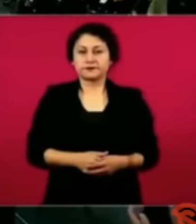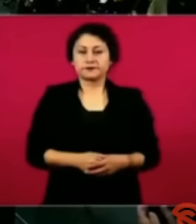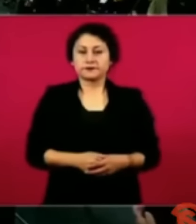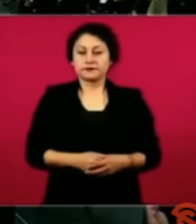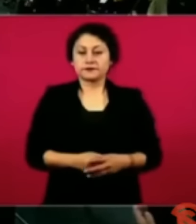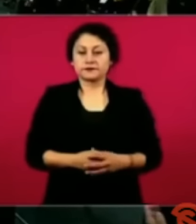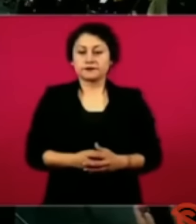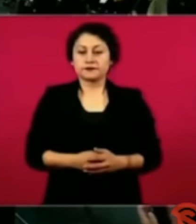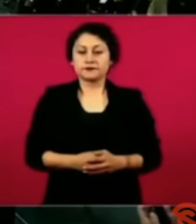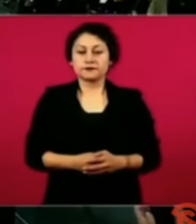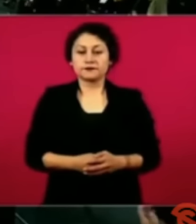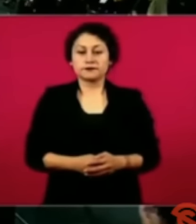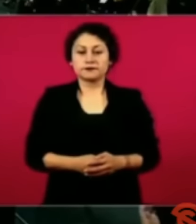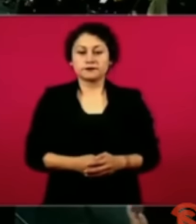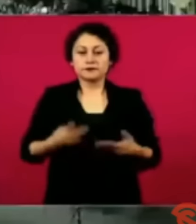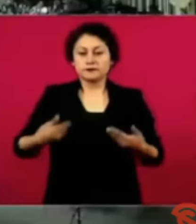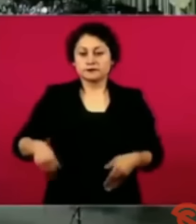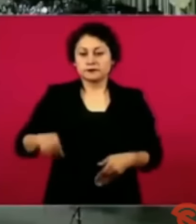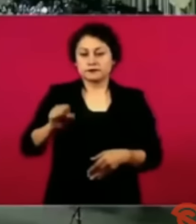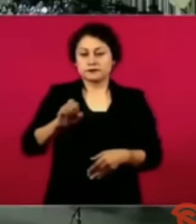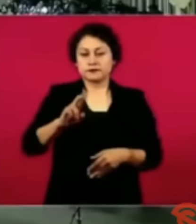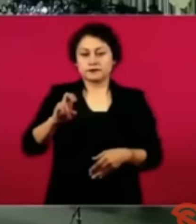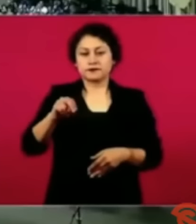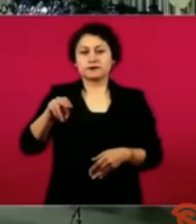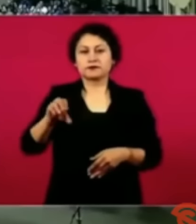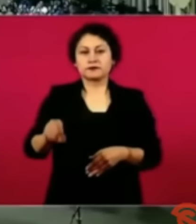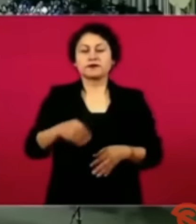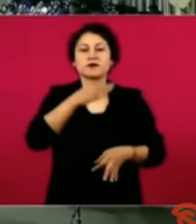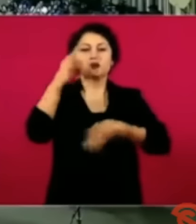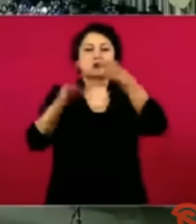Soy Vicente Serrano, conductor de Sin Censura TV.